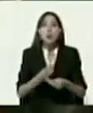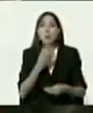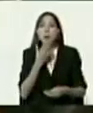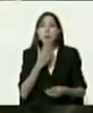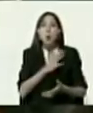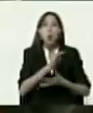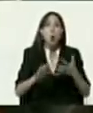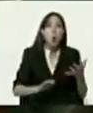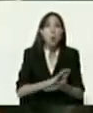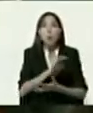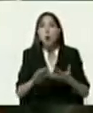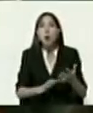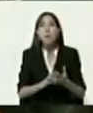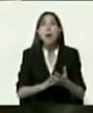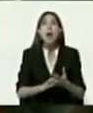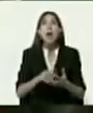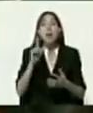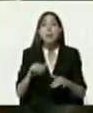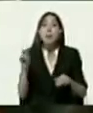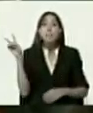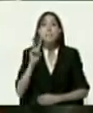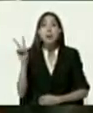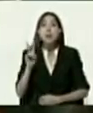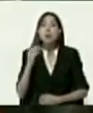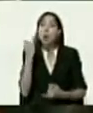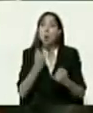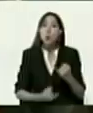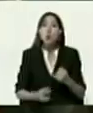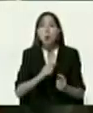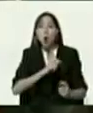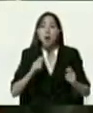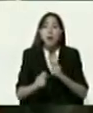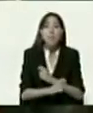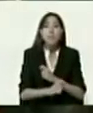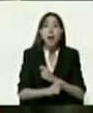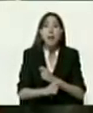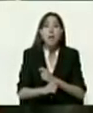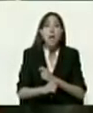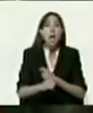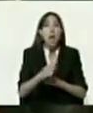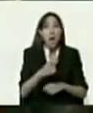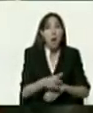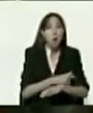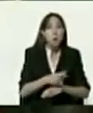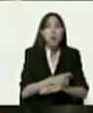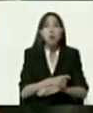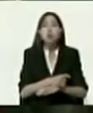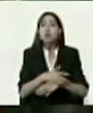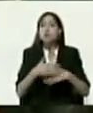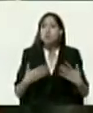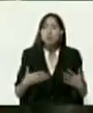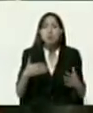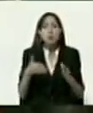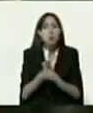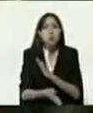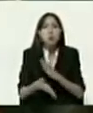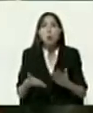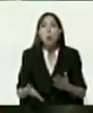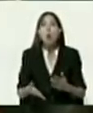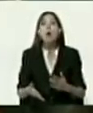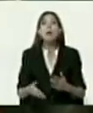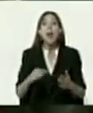República Bolivariana de Venezuela y en última instancia provocar un cambio de régimen se encuentran comprendidos en la definición de